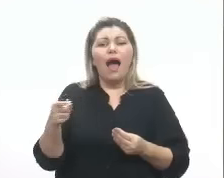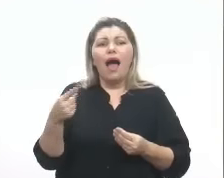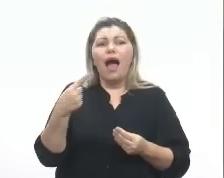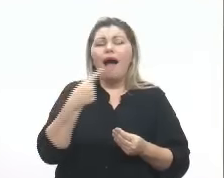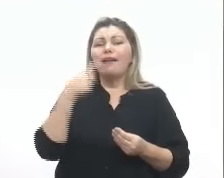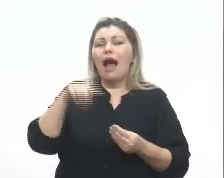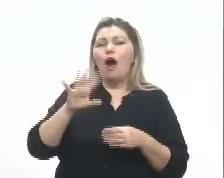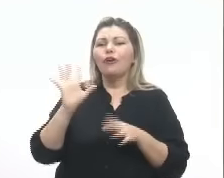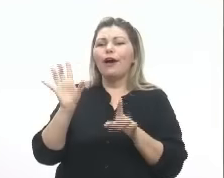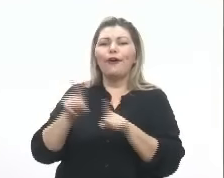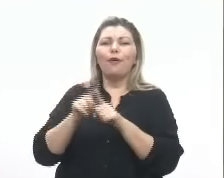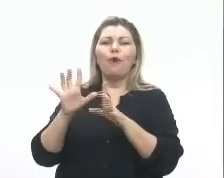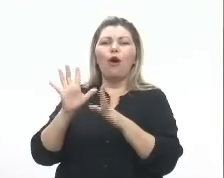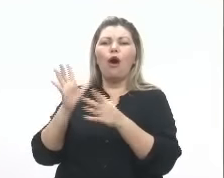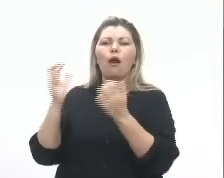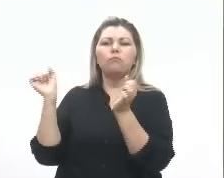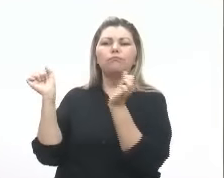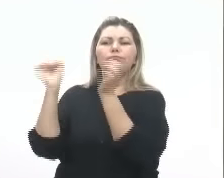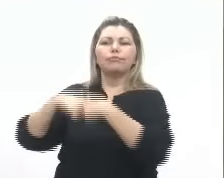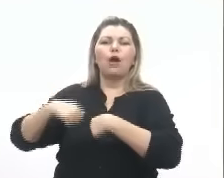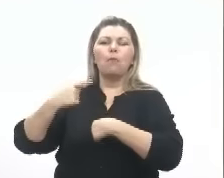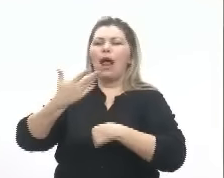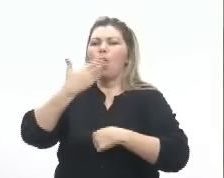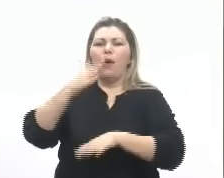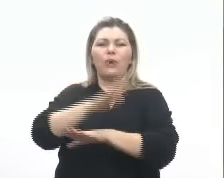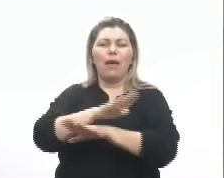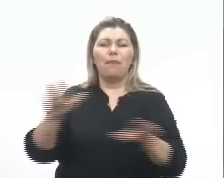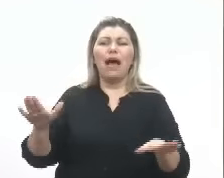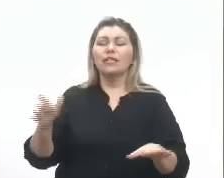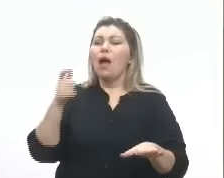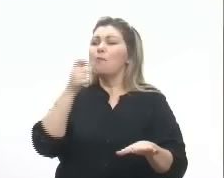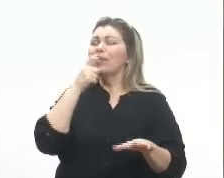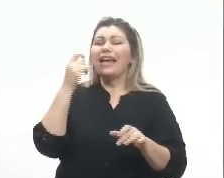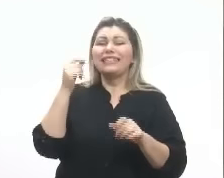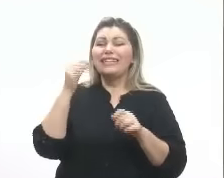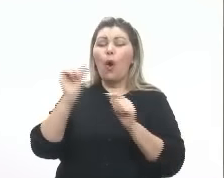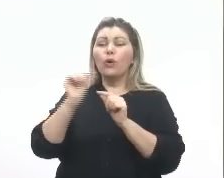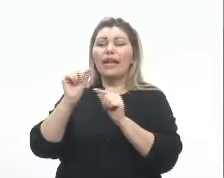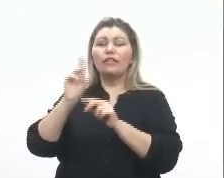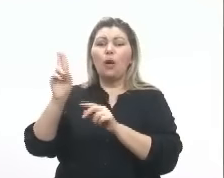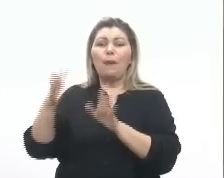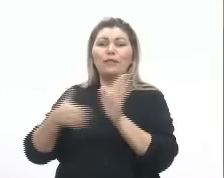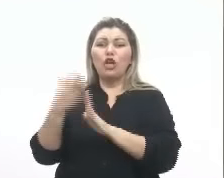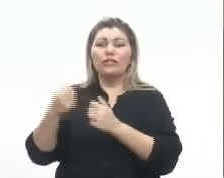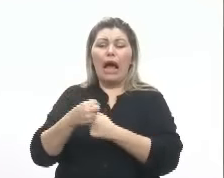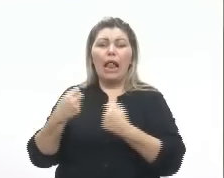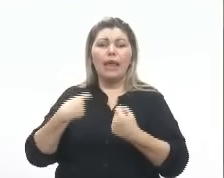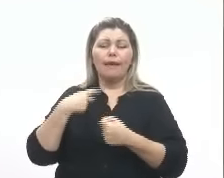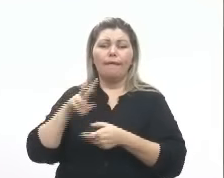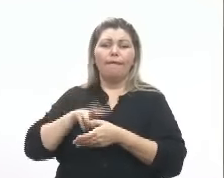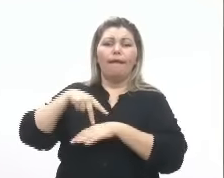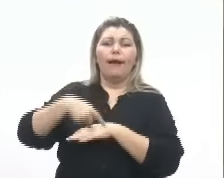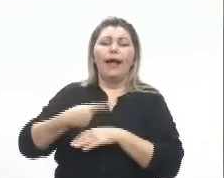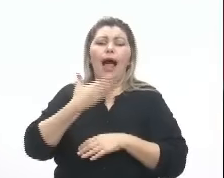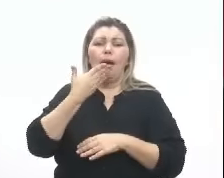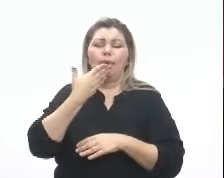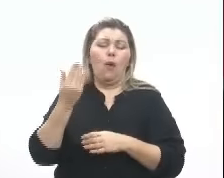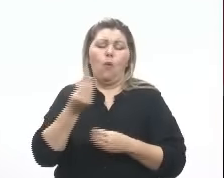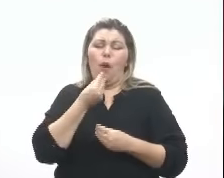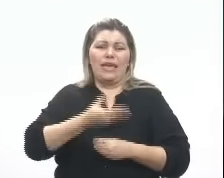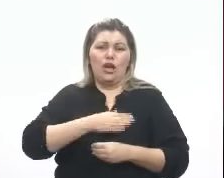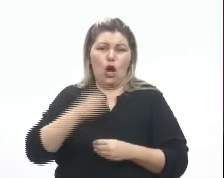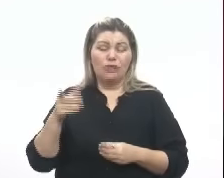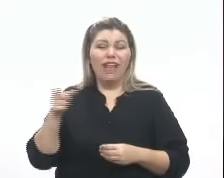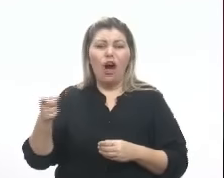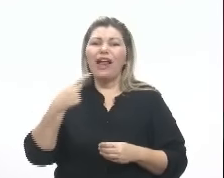para que no hable más. Porque por ahí le sacan un ratito, le dice a los diputados, le dice cualquier cosa. Ahora porque votaron la ley esta